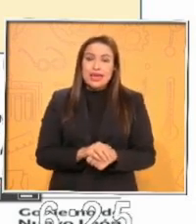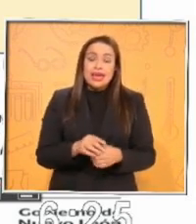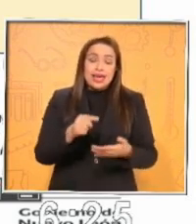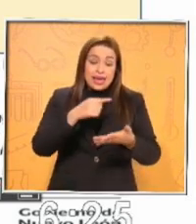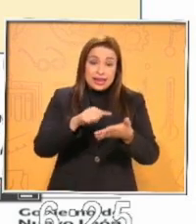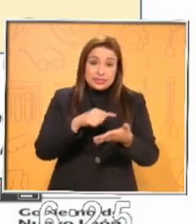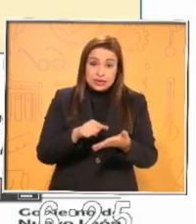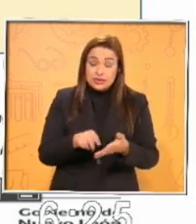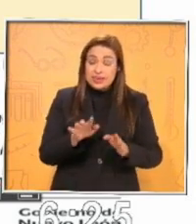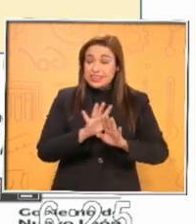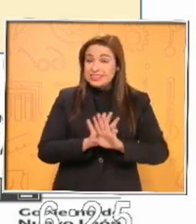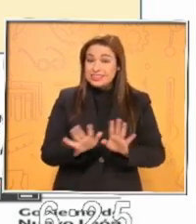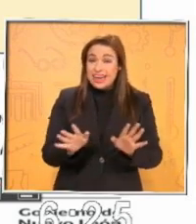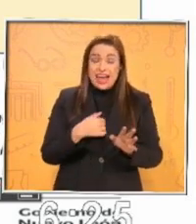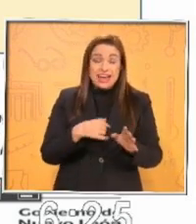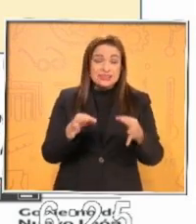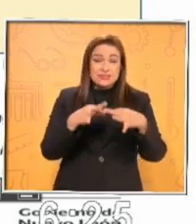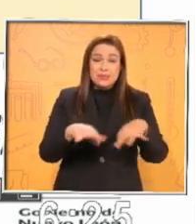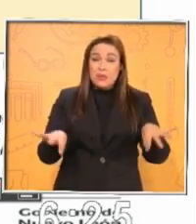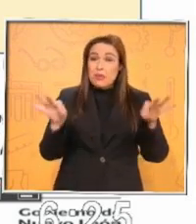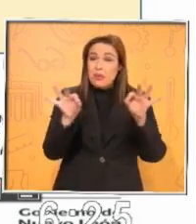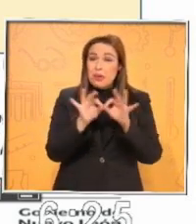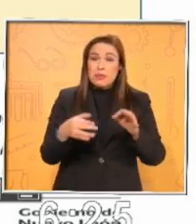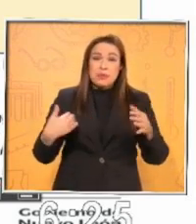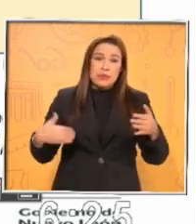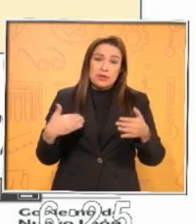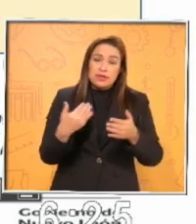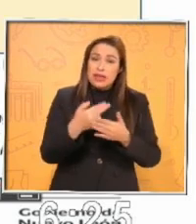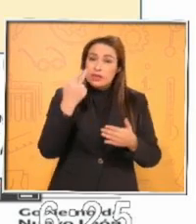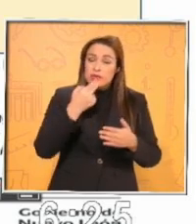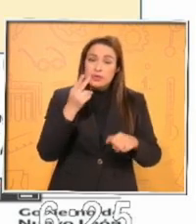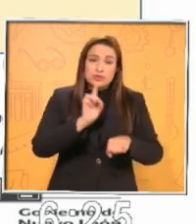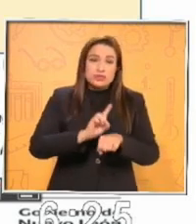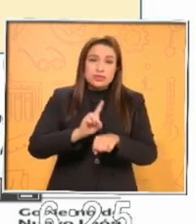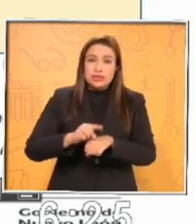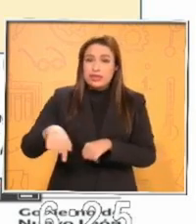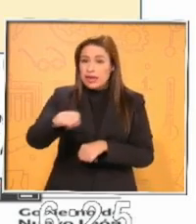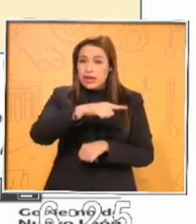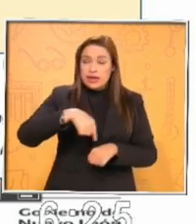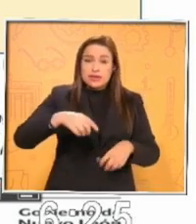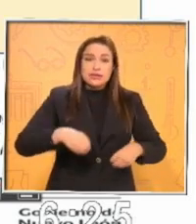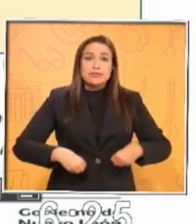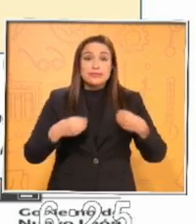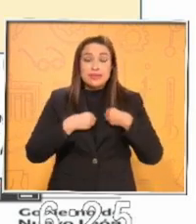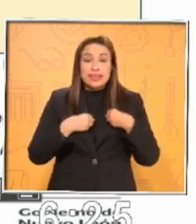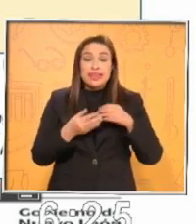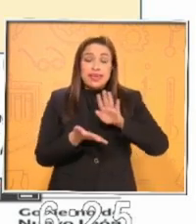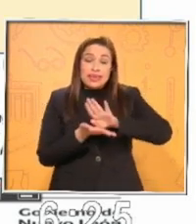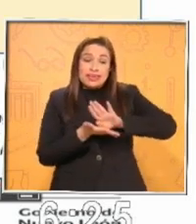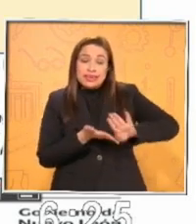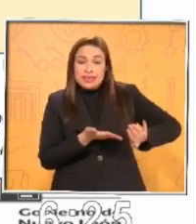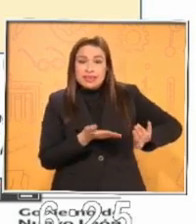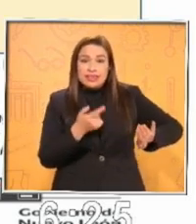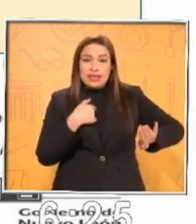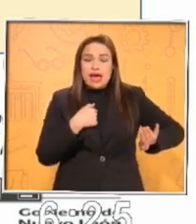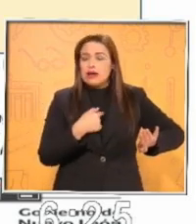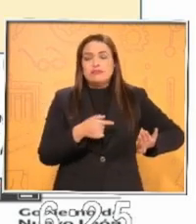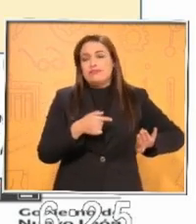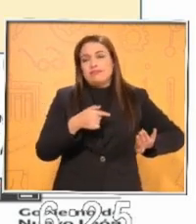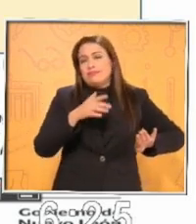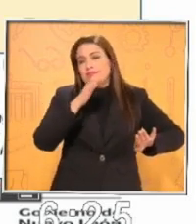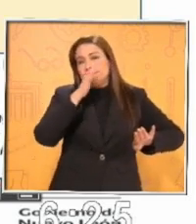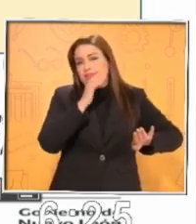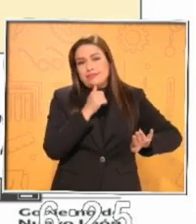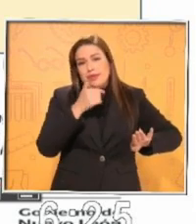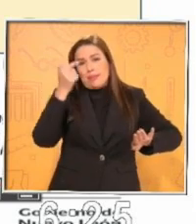en nuestras vidas, así que no hacerlo partícipe en el proceso de enseñanza-aprendizaje es impensable.